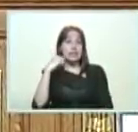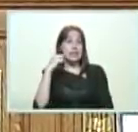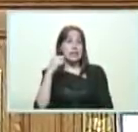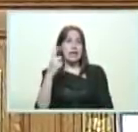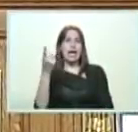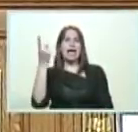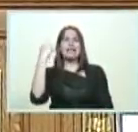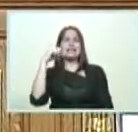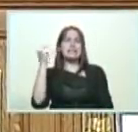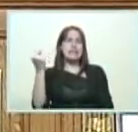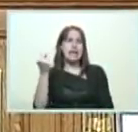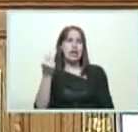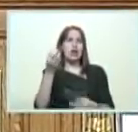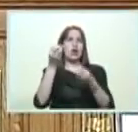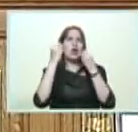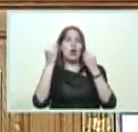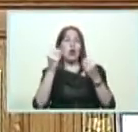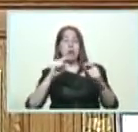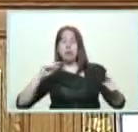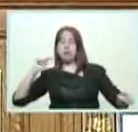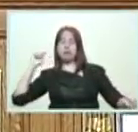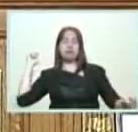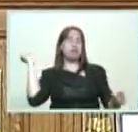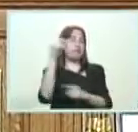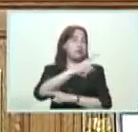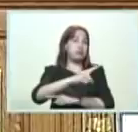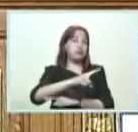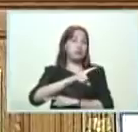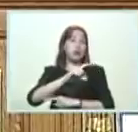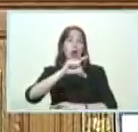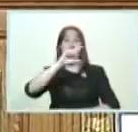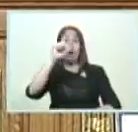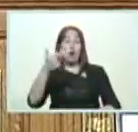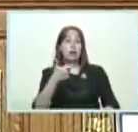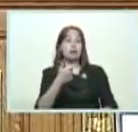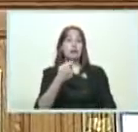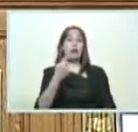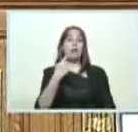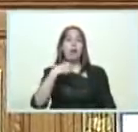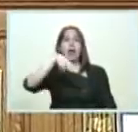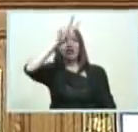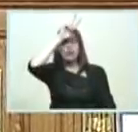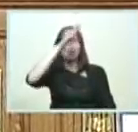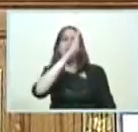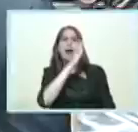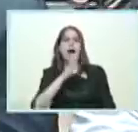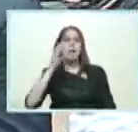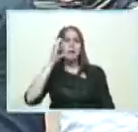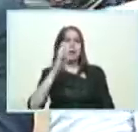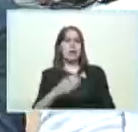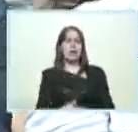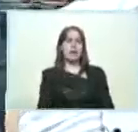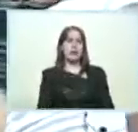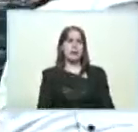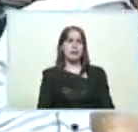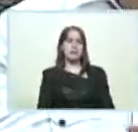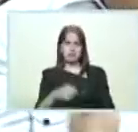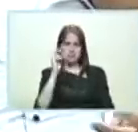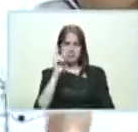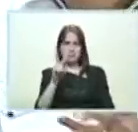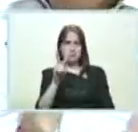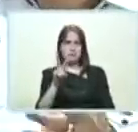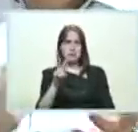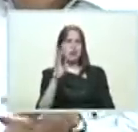Diego Armando Maradona lo que le metió fue un golazo al estúpido de la Capriloca. ¿Ustedes vieron